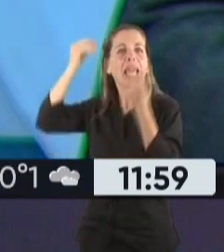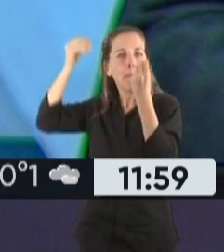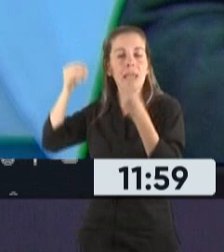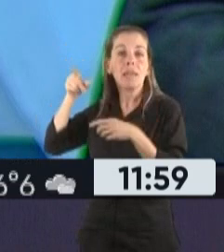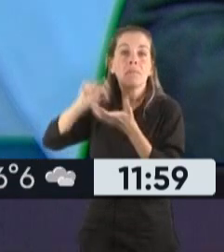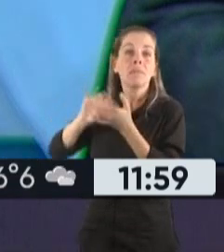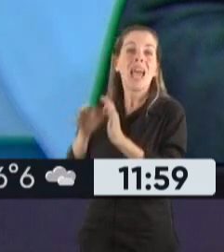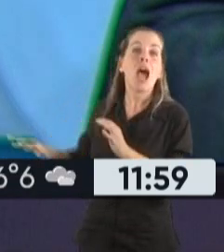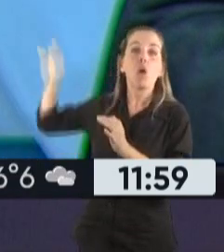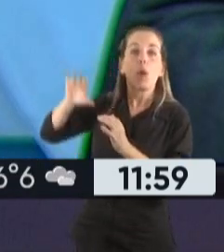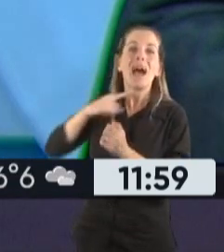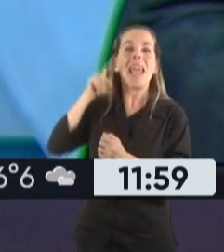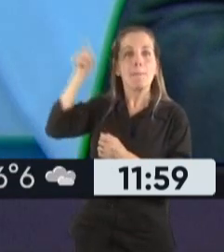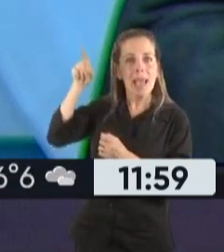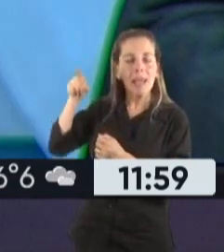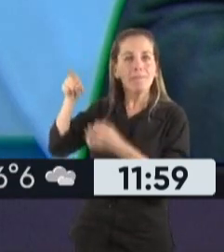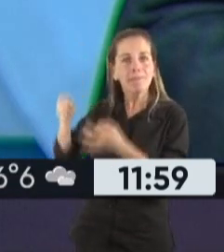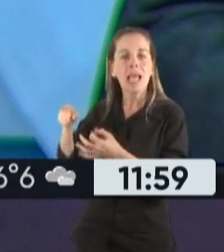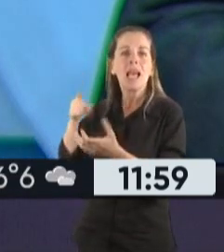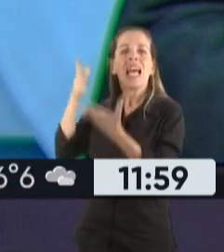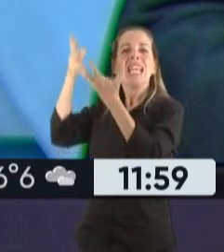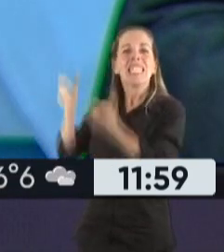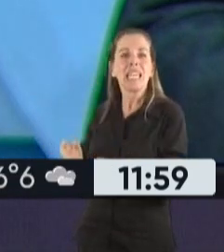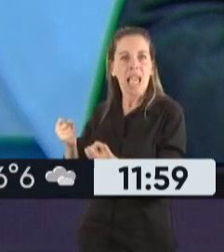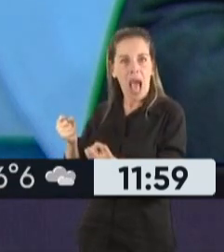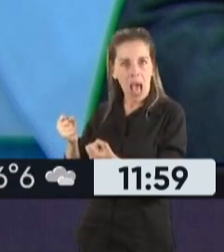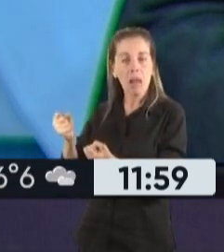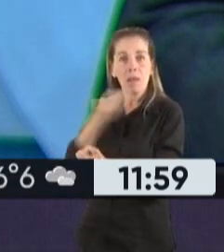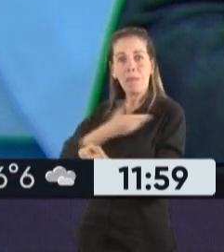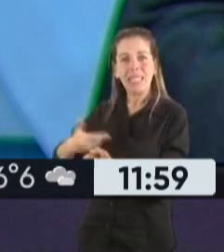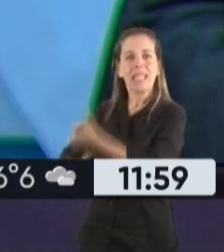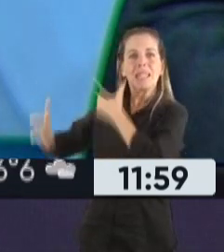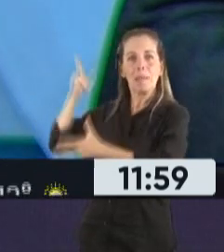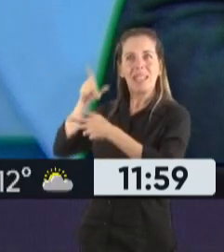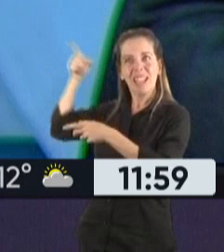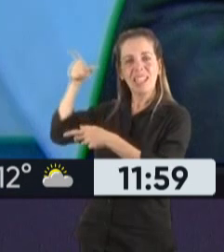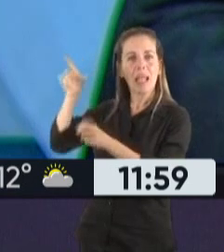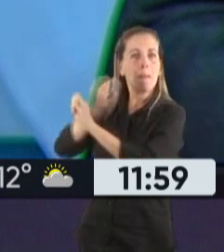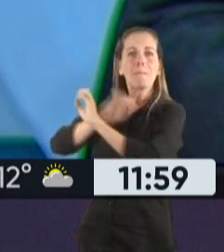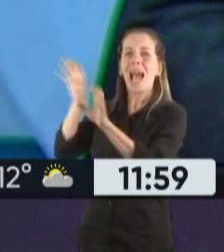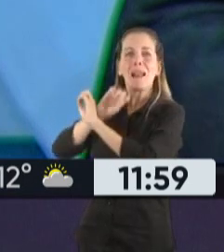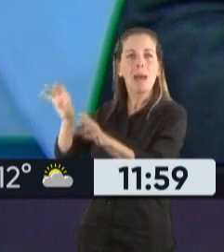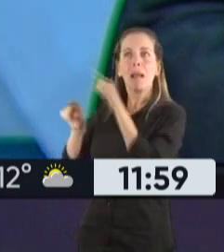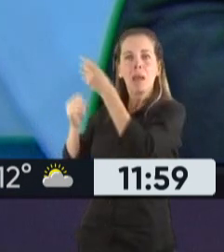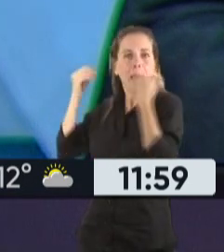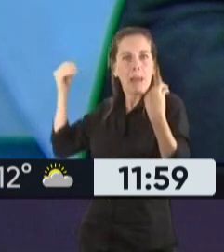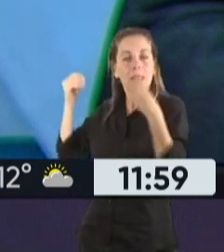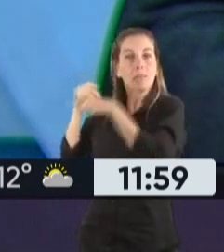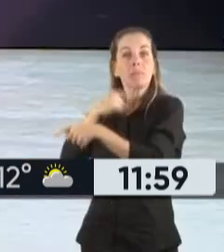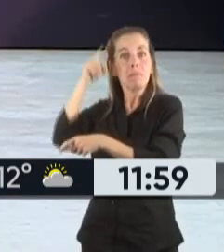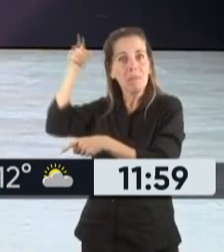afectaba a España. Y me decía, no, está muy mal. ¿Y cómo te afecta a vos? Y me está matando la producción